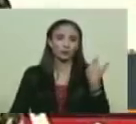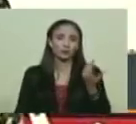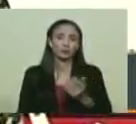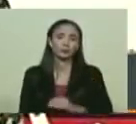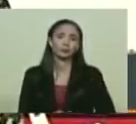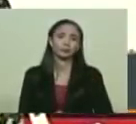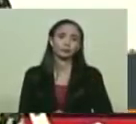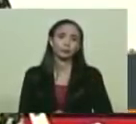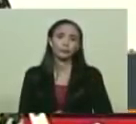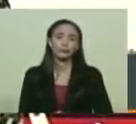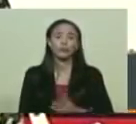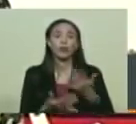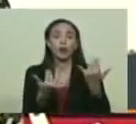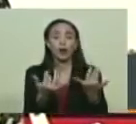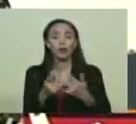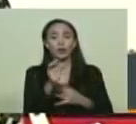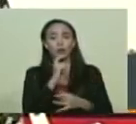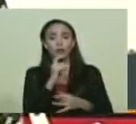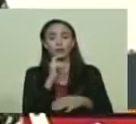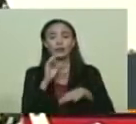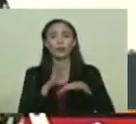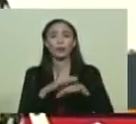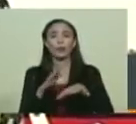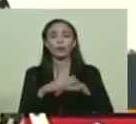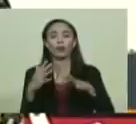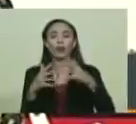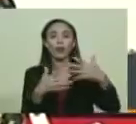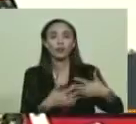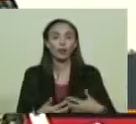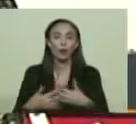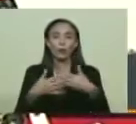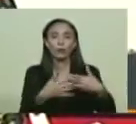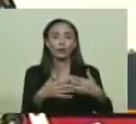¿verdad? Y a mí me la pusieron más difícil porque el imperialismo la agarró conmigo, pues.